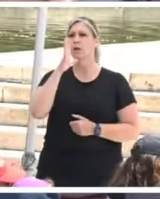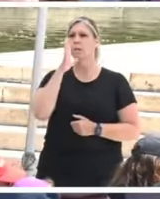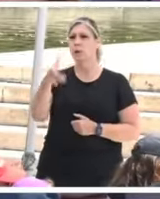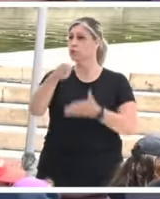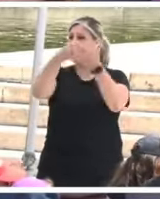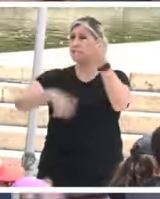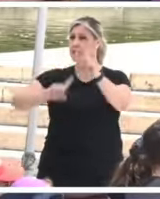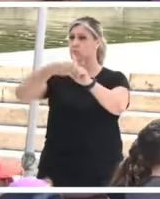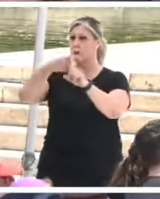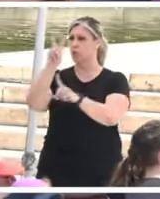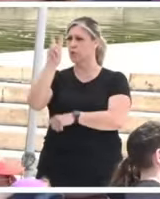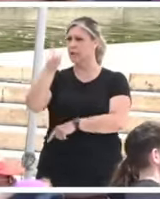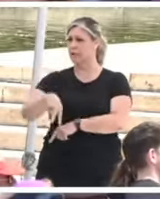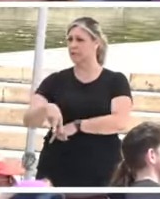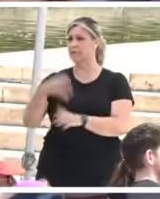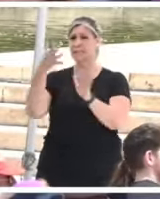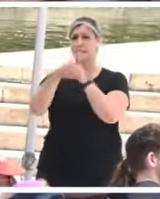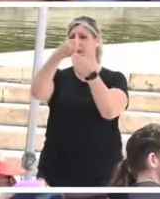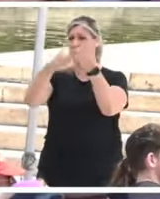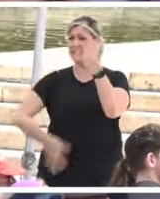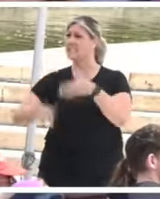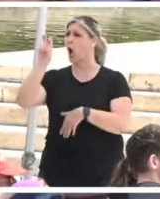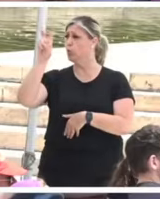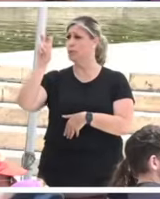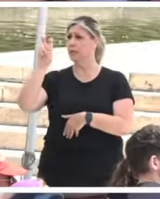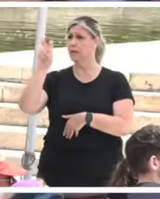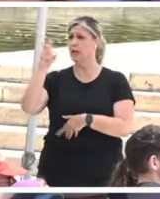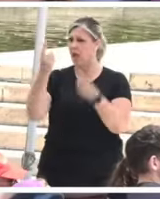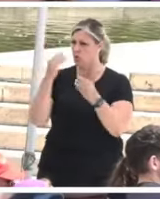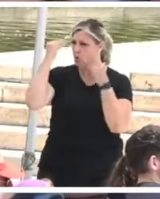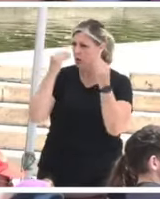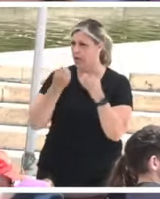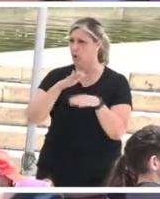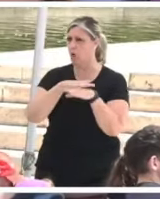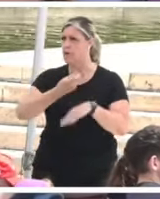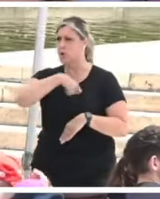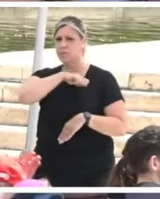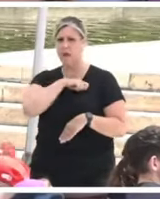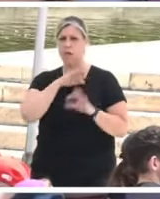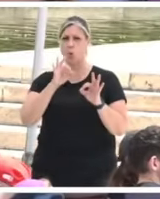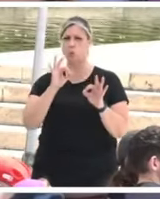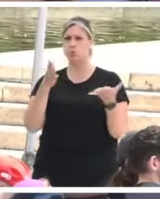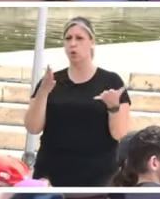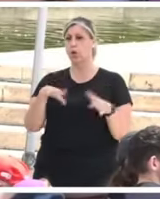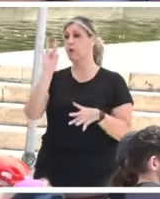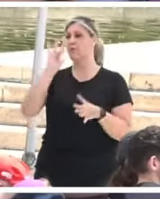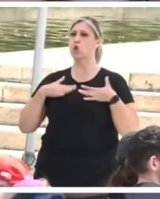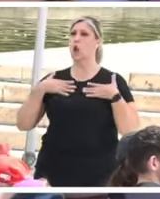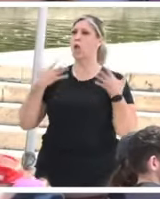de Sumar es útil. Es la lista útil. ¿Alguien se cree que el Gobierno de España, en una emocionante